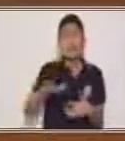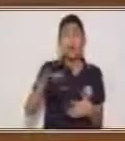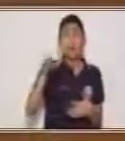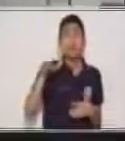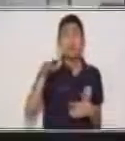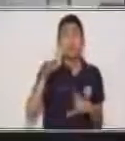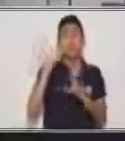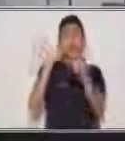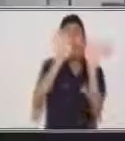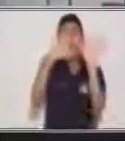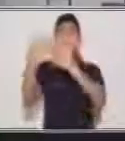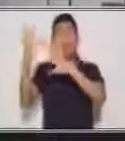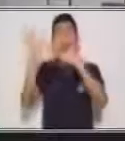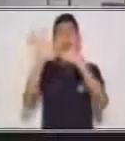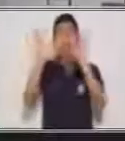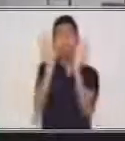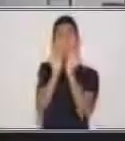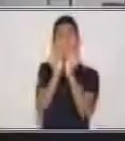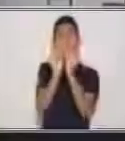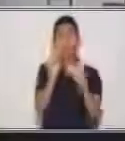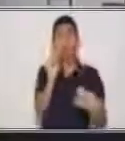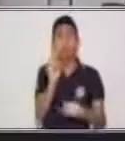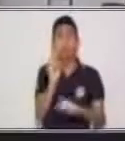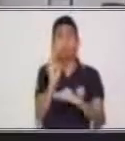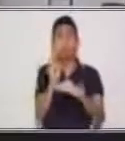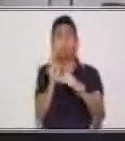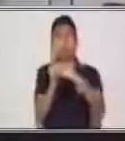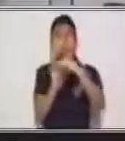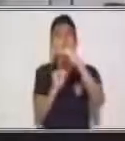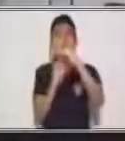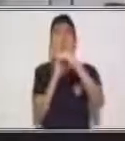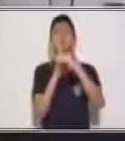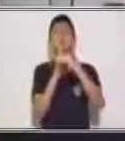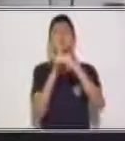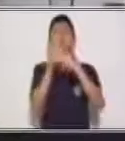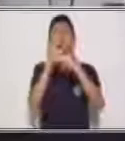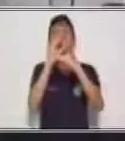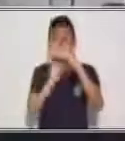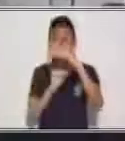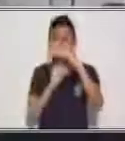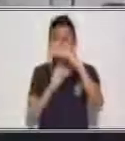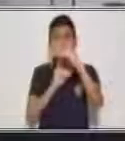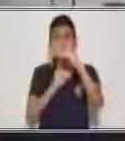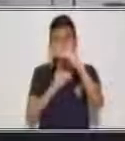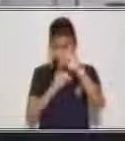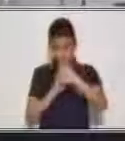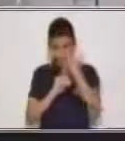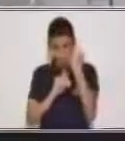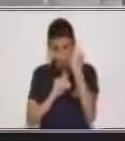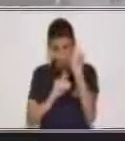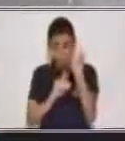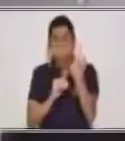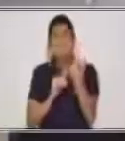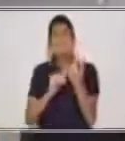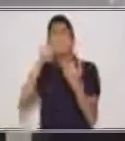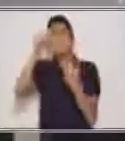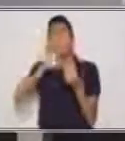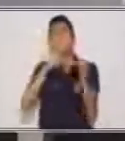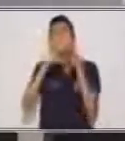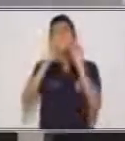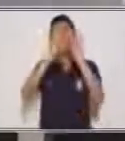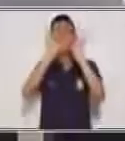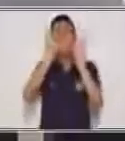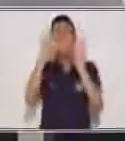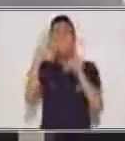el oxígeno, iba a desaparecer, se iba a consumir y el espacio vacío iba a succionar. Para mi experimento que